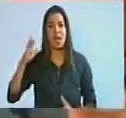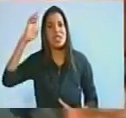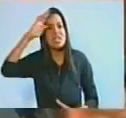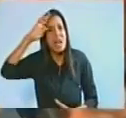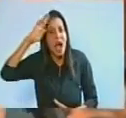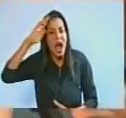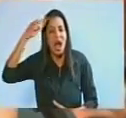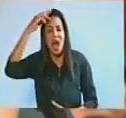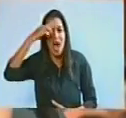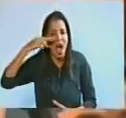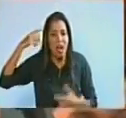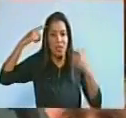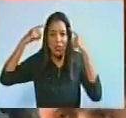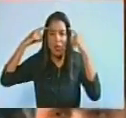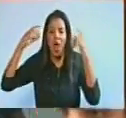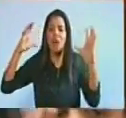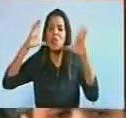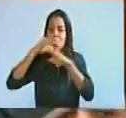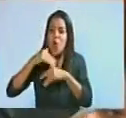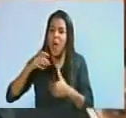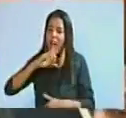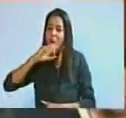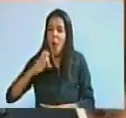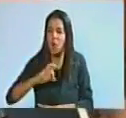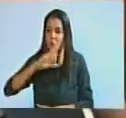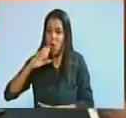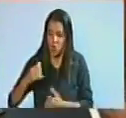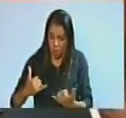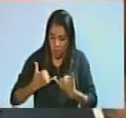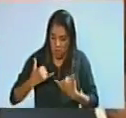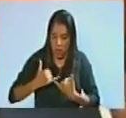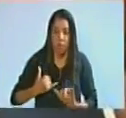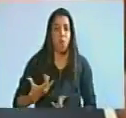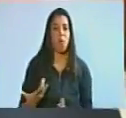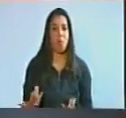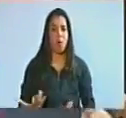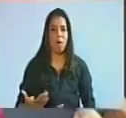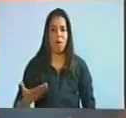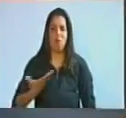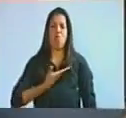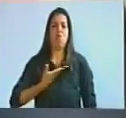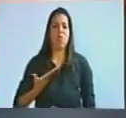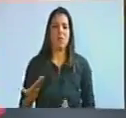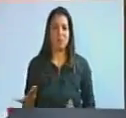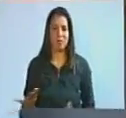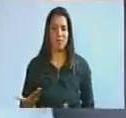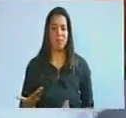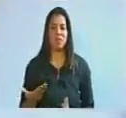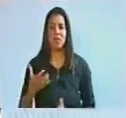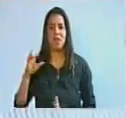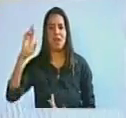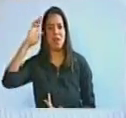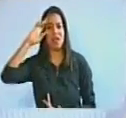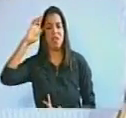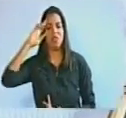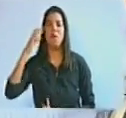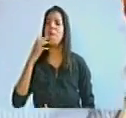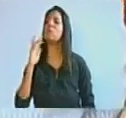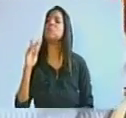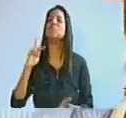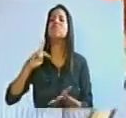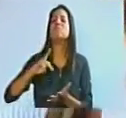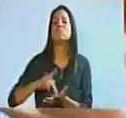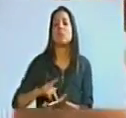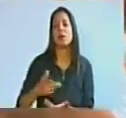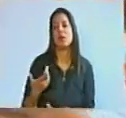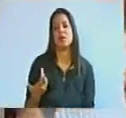irracional ese odio que va contra ellos mismos? ¿Es tan irracional que tú declares